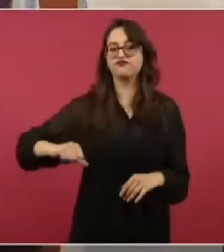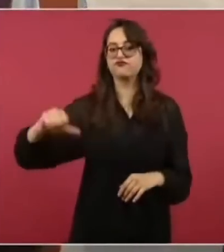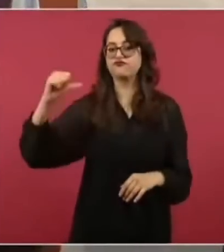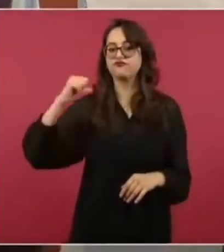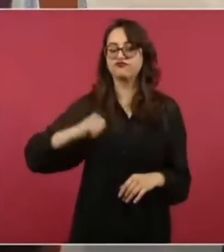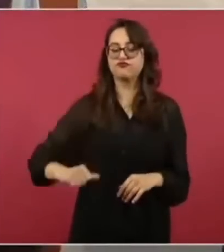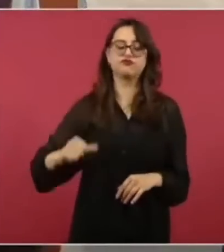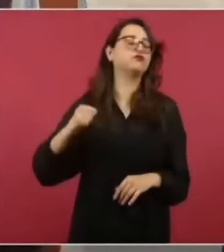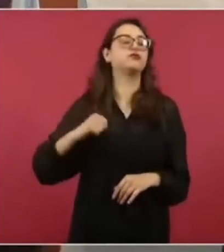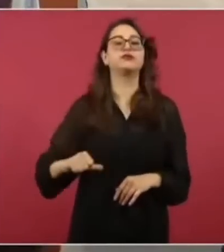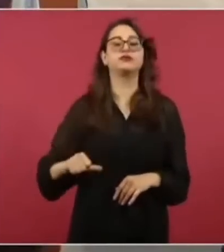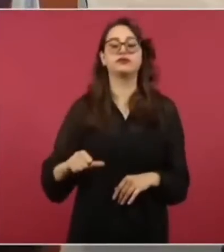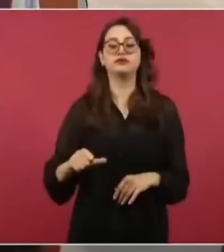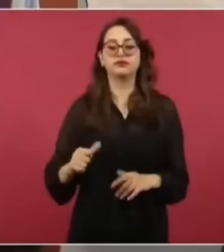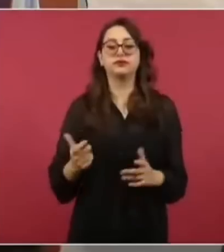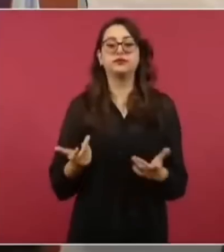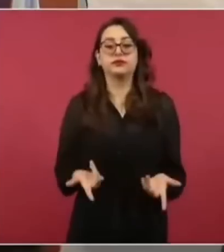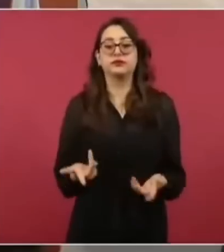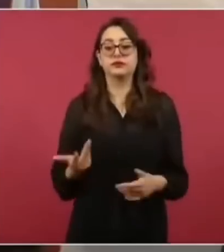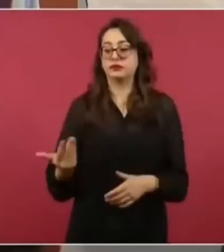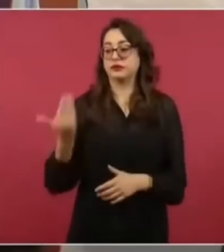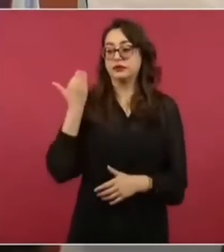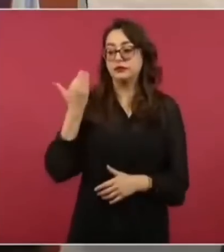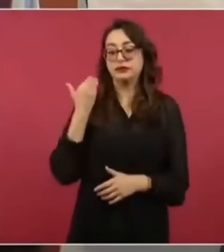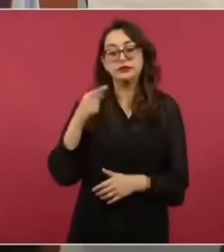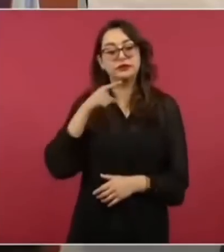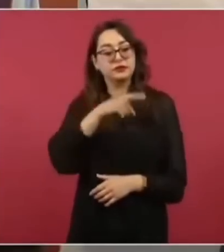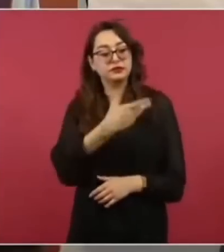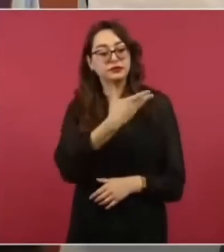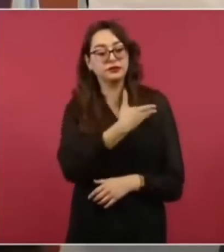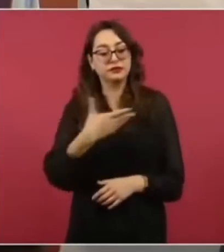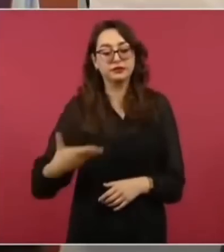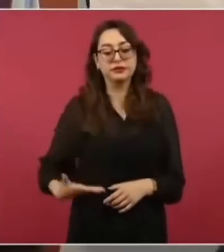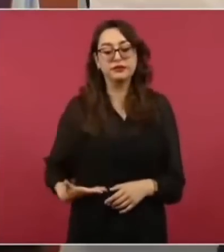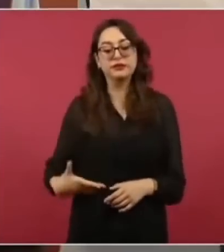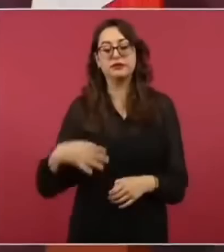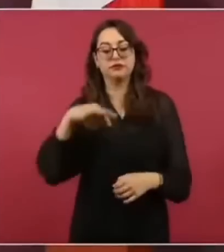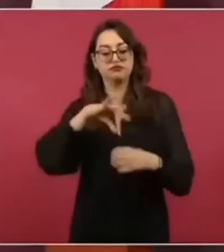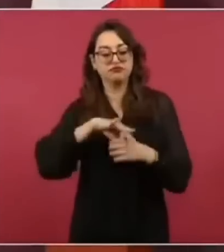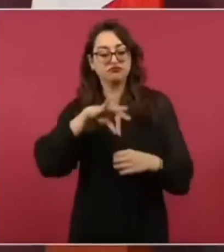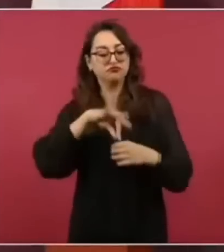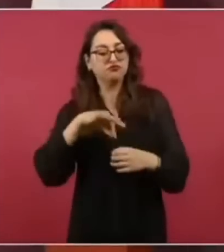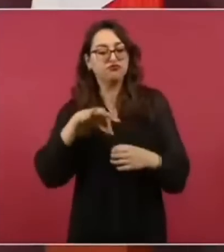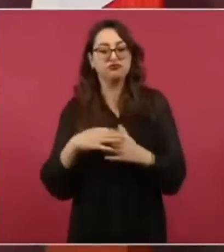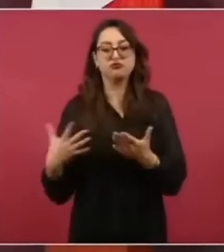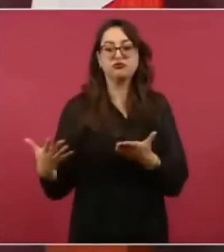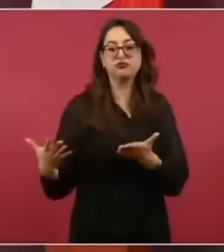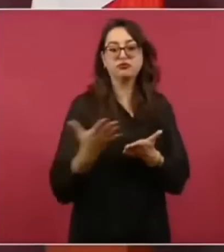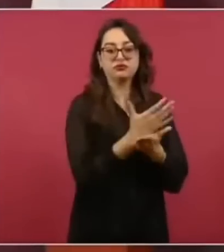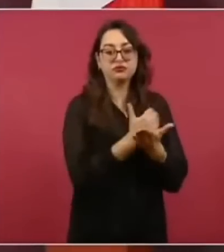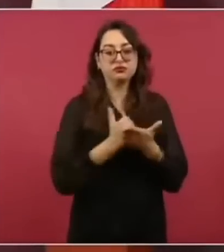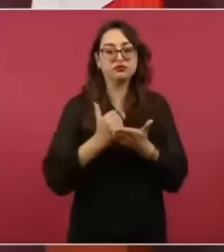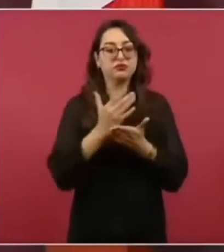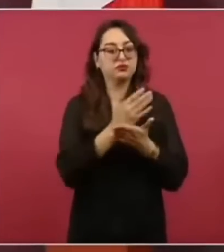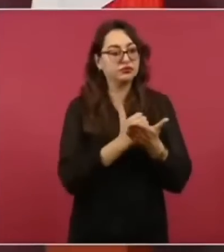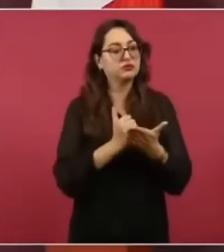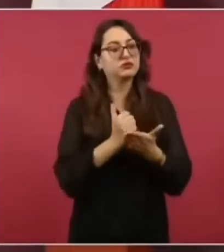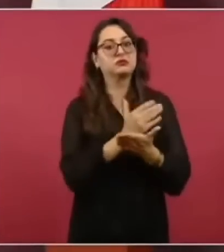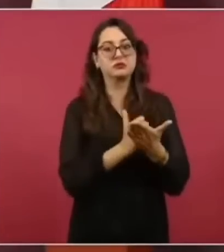presidencial se cometió el error de no advertir la eficacia de la estrategia